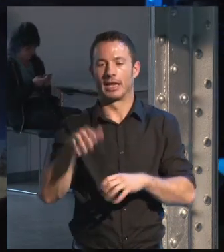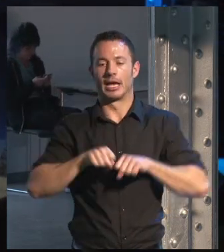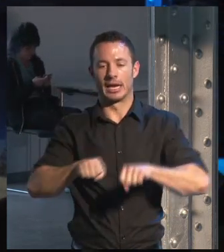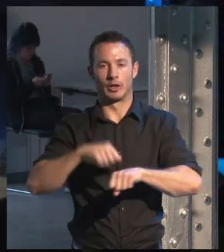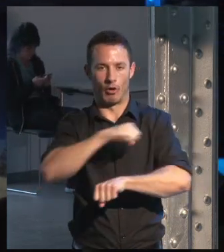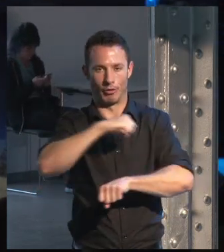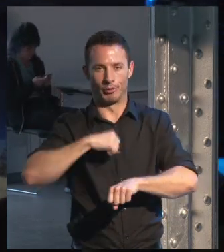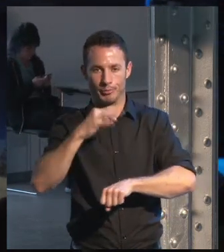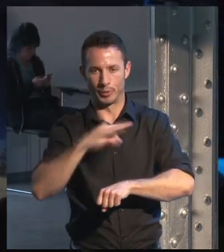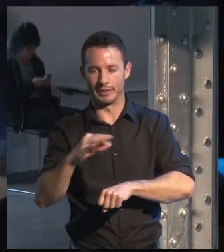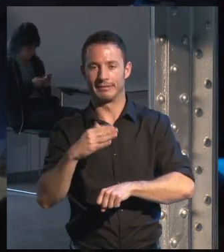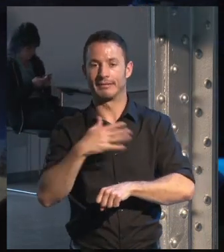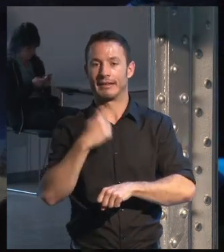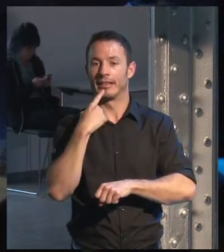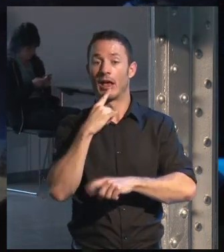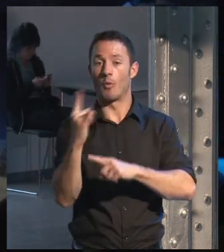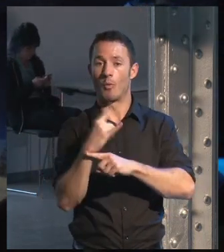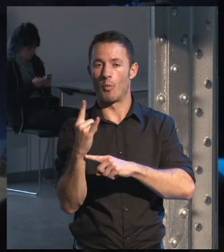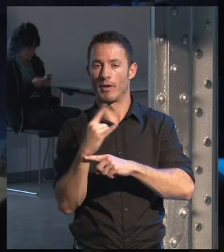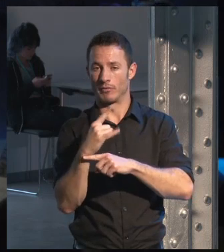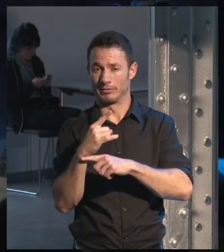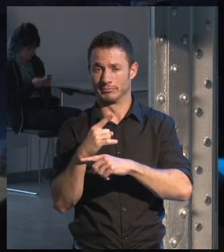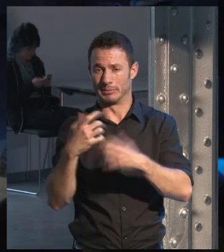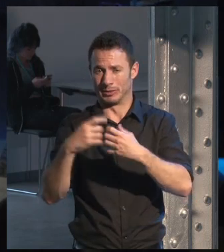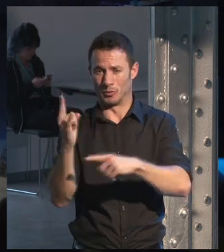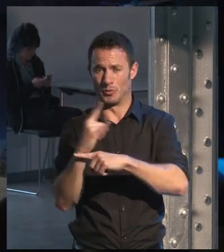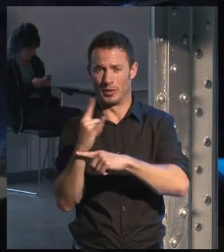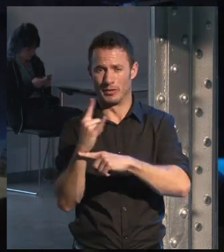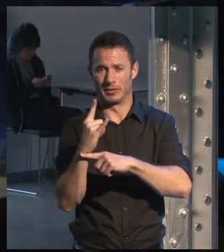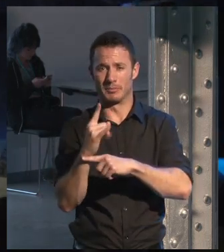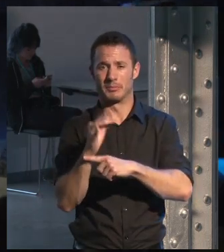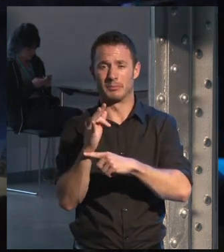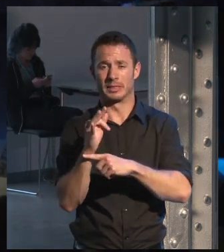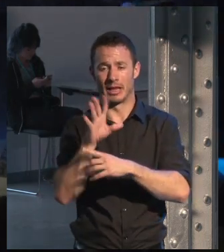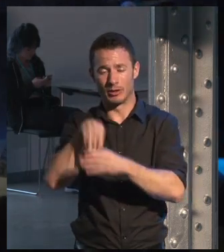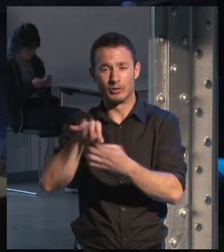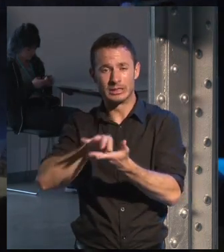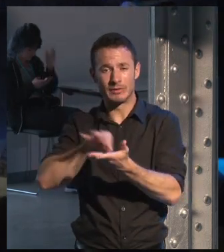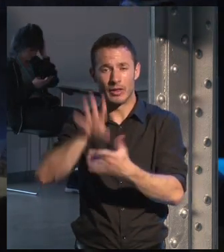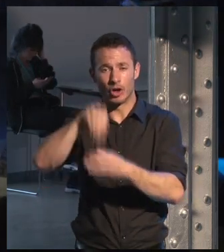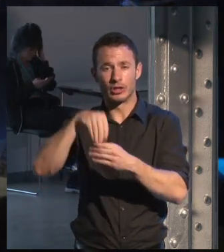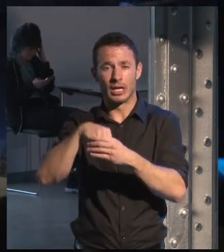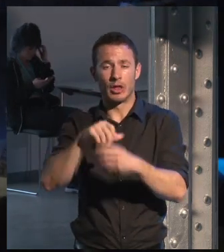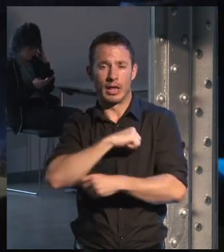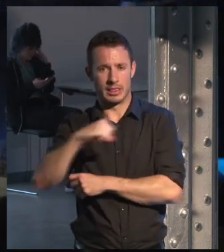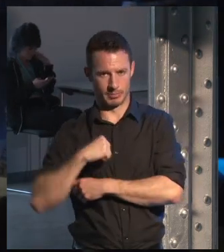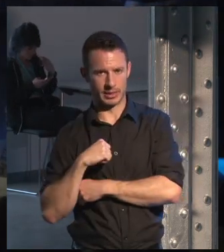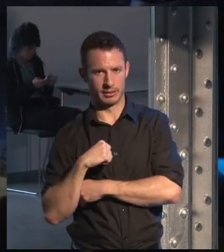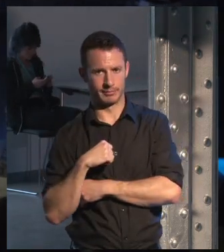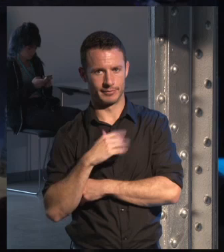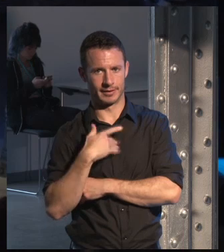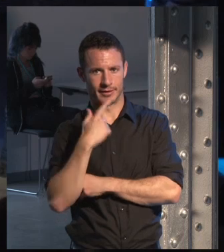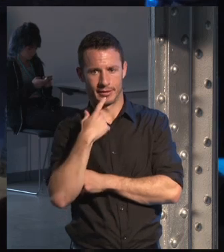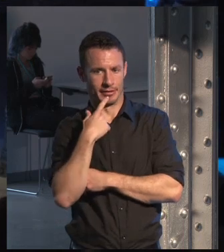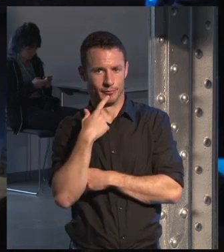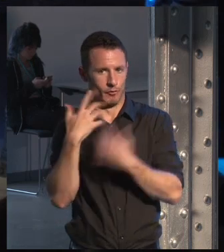un dispositivo wifi que además tiene un servidor de contenidos independiente, de tal manera que funciona